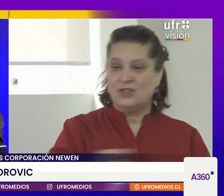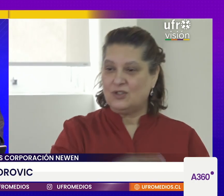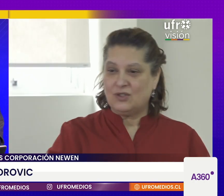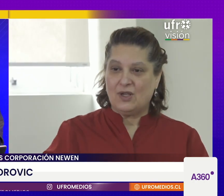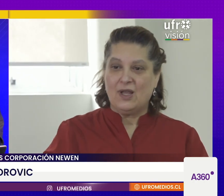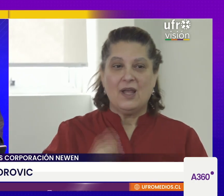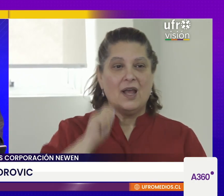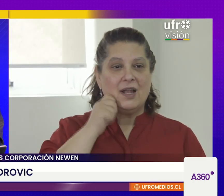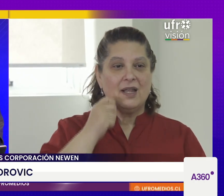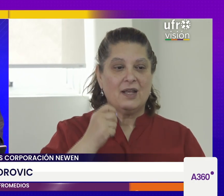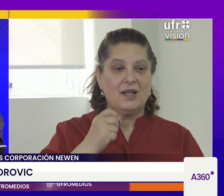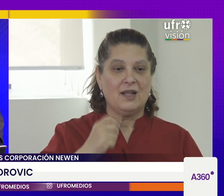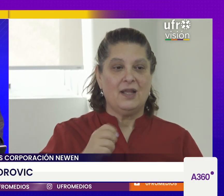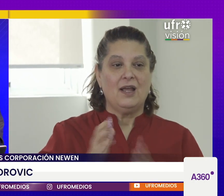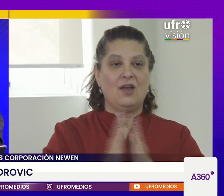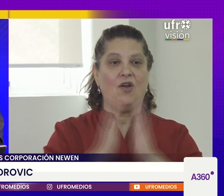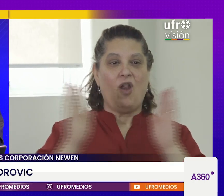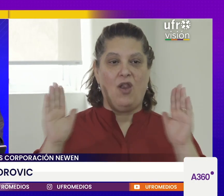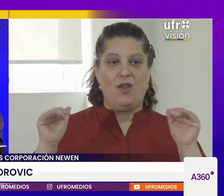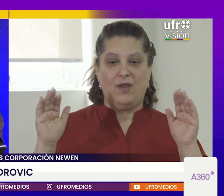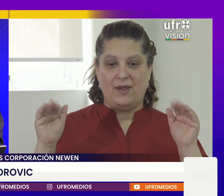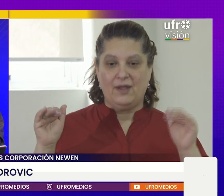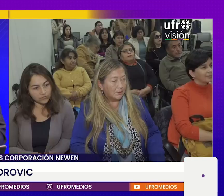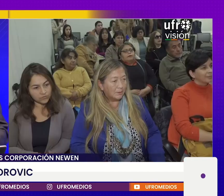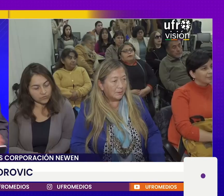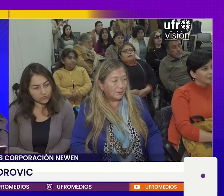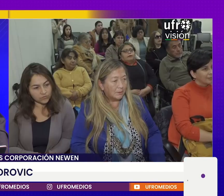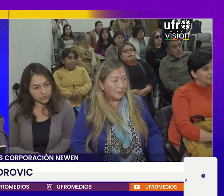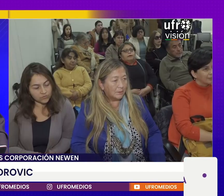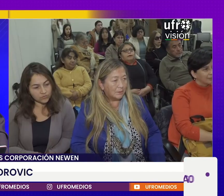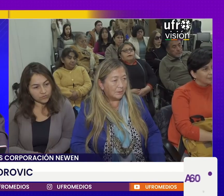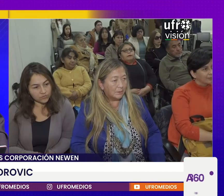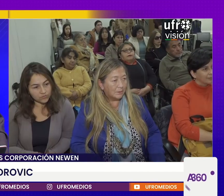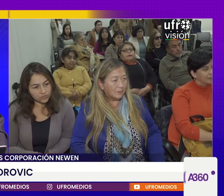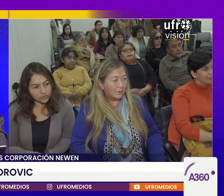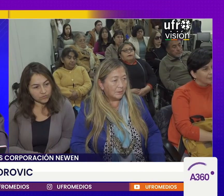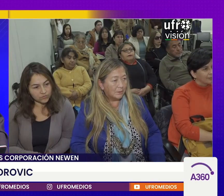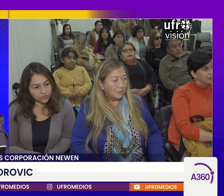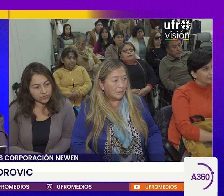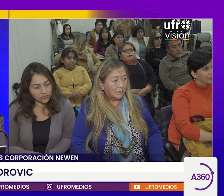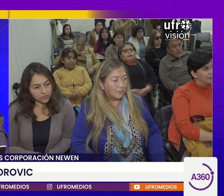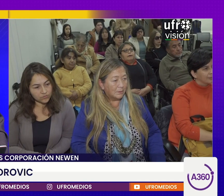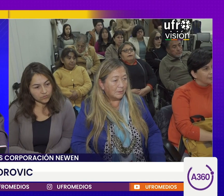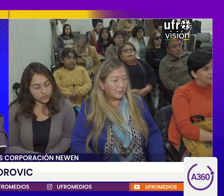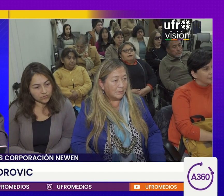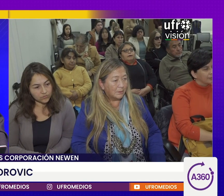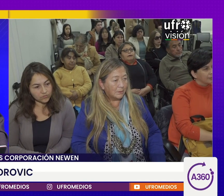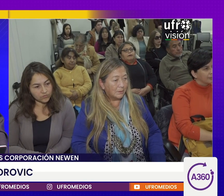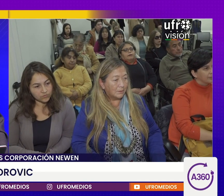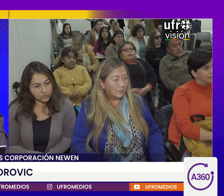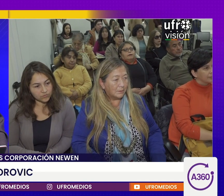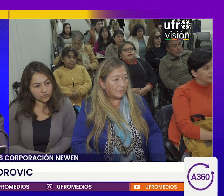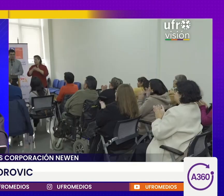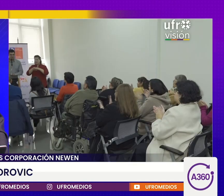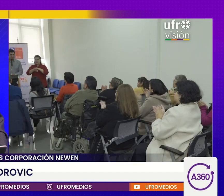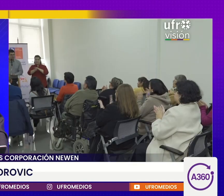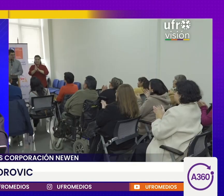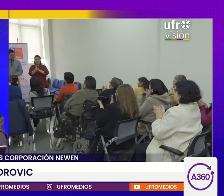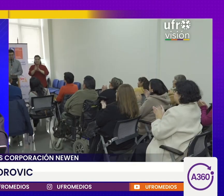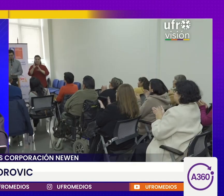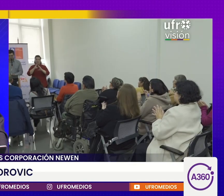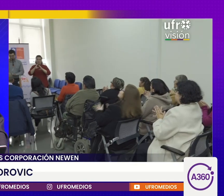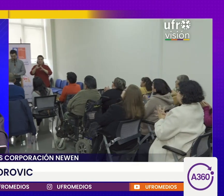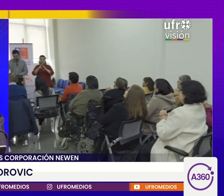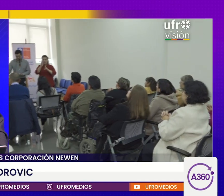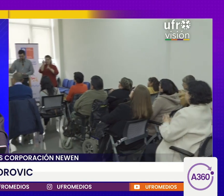dependencia y tampoco salen de sus casas. Entonces, una de las cosas que pedimos este año, que vamos a apoyar como NEWEN, es